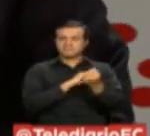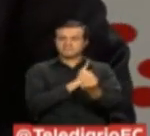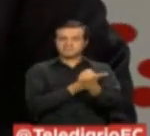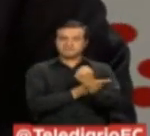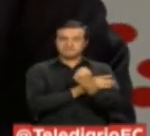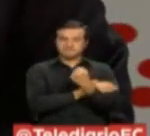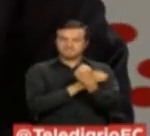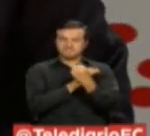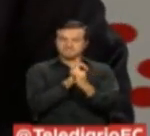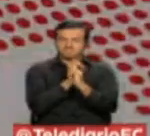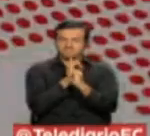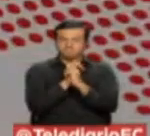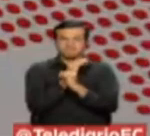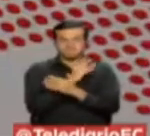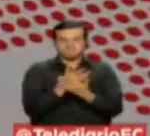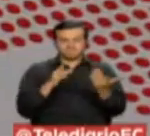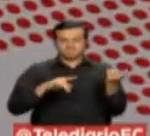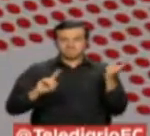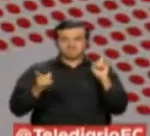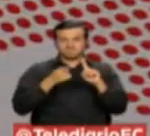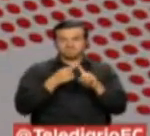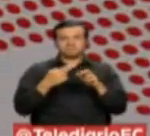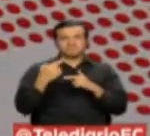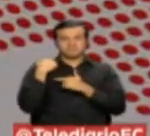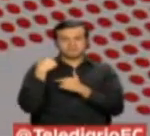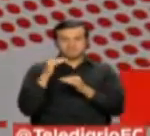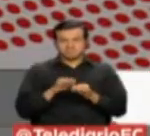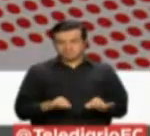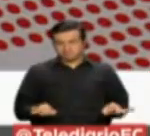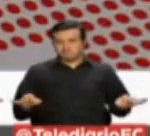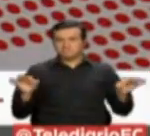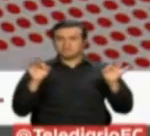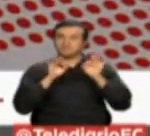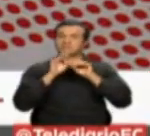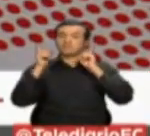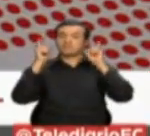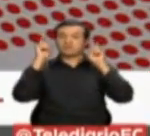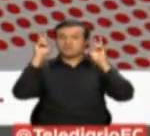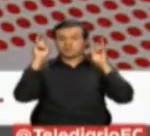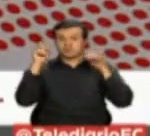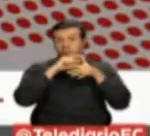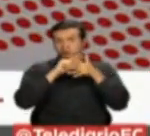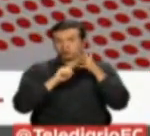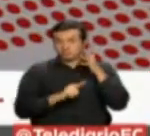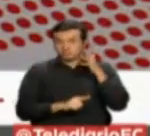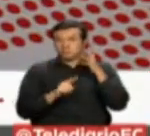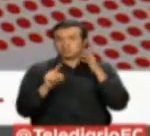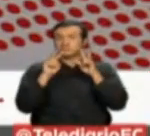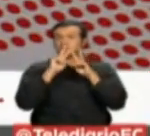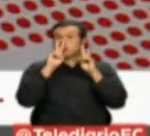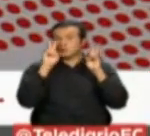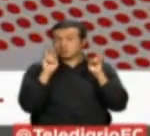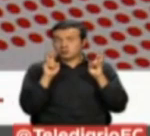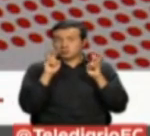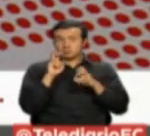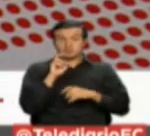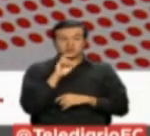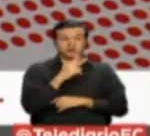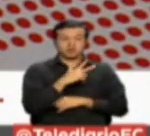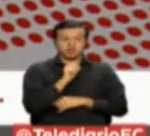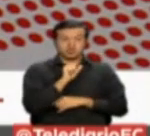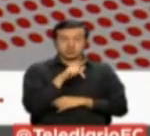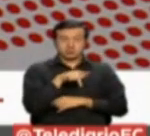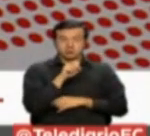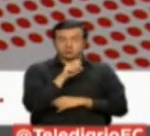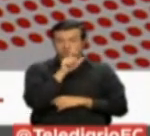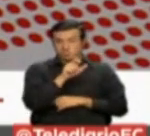la institucionalidad? La primera tarea fundamental para controlar estos temas, hablando del caso de Joaquín Guzmán